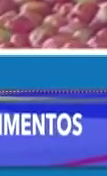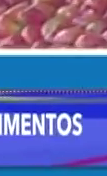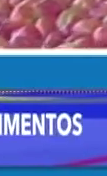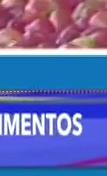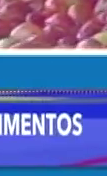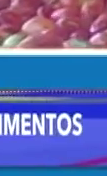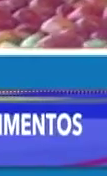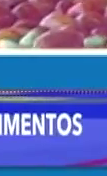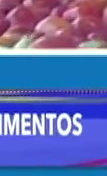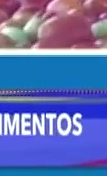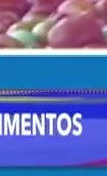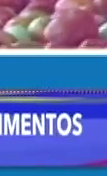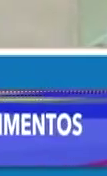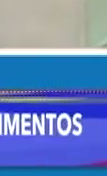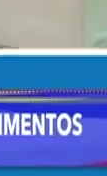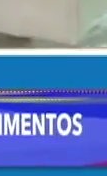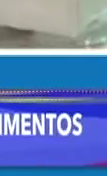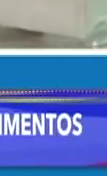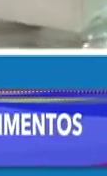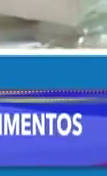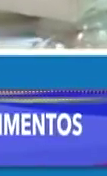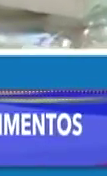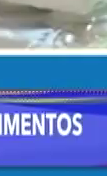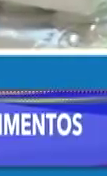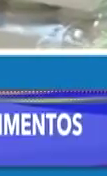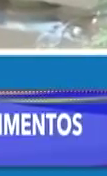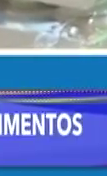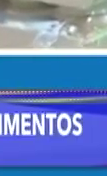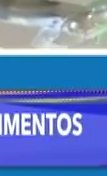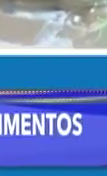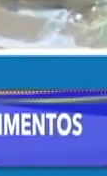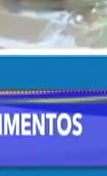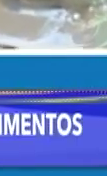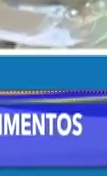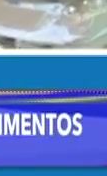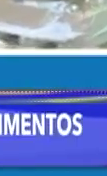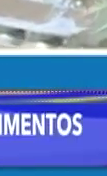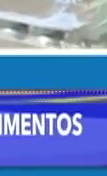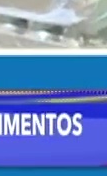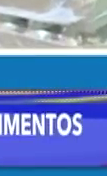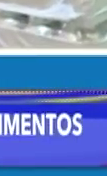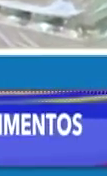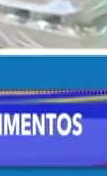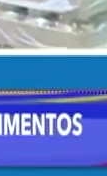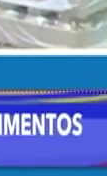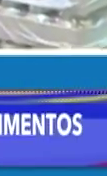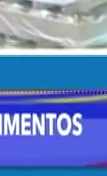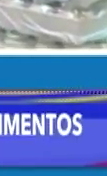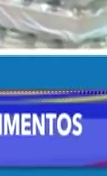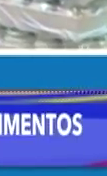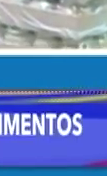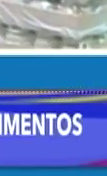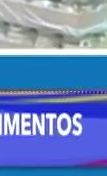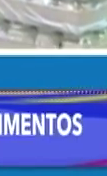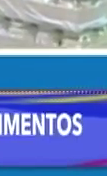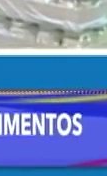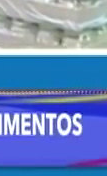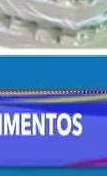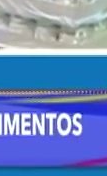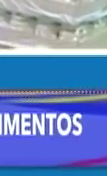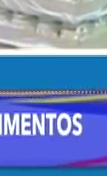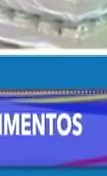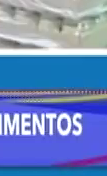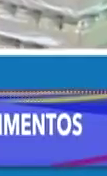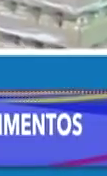de palabra y que estoy dedicado por entero a venezuela y que gobierno para